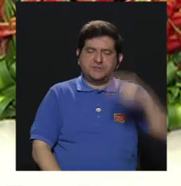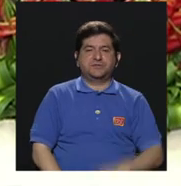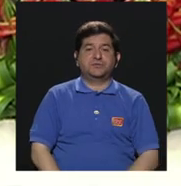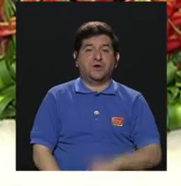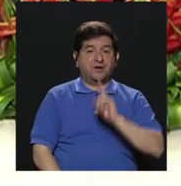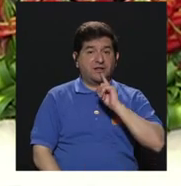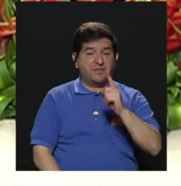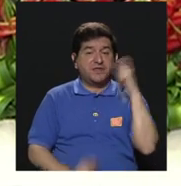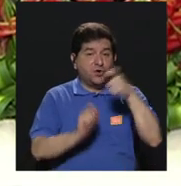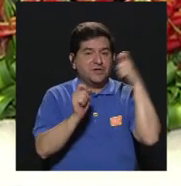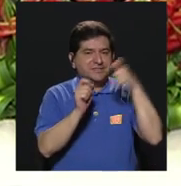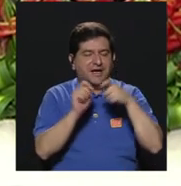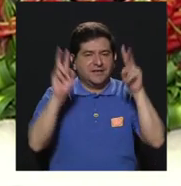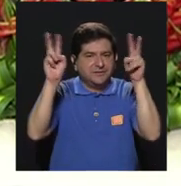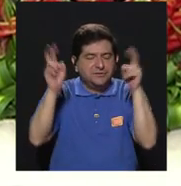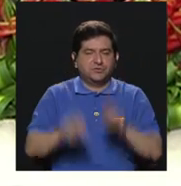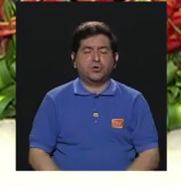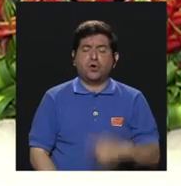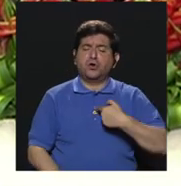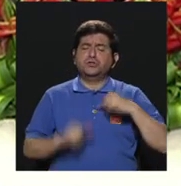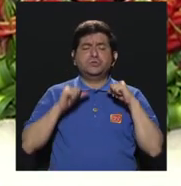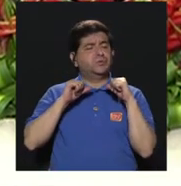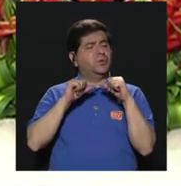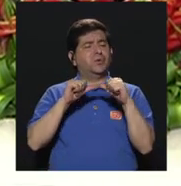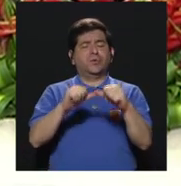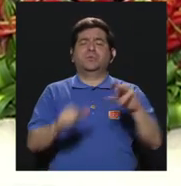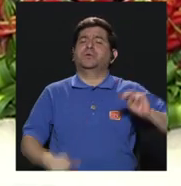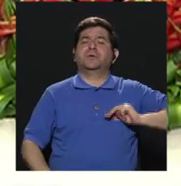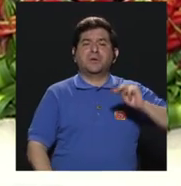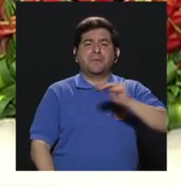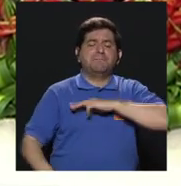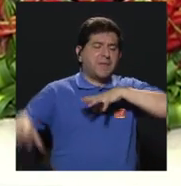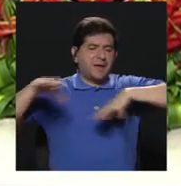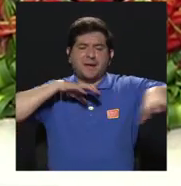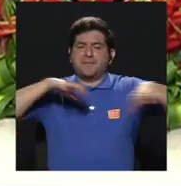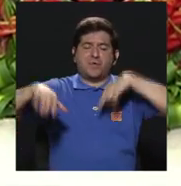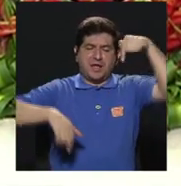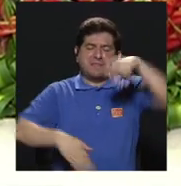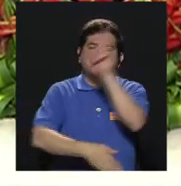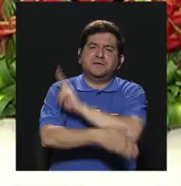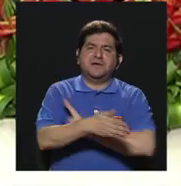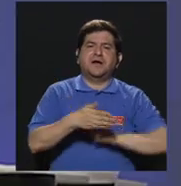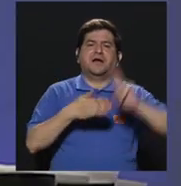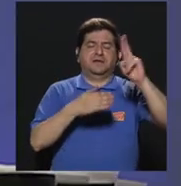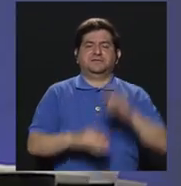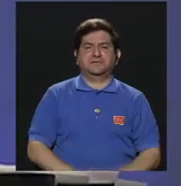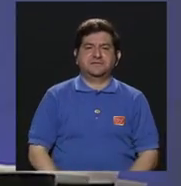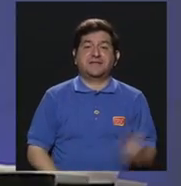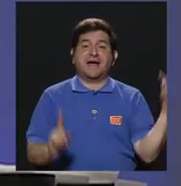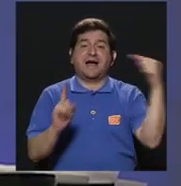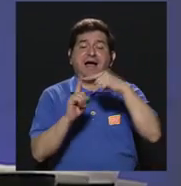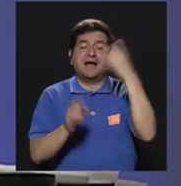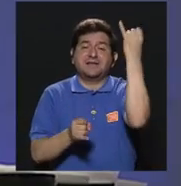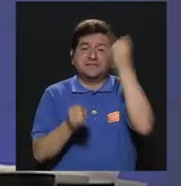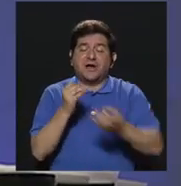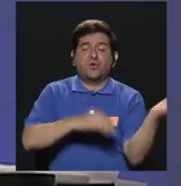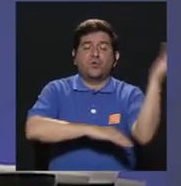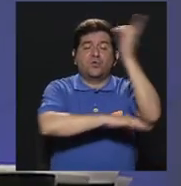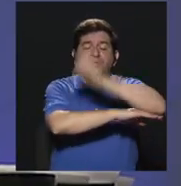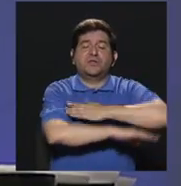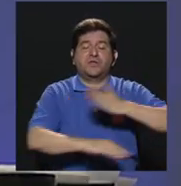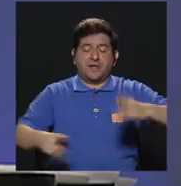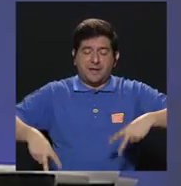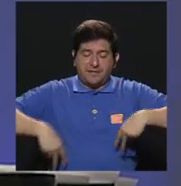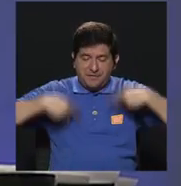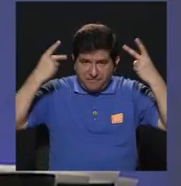dijo usted textualmente, seguiré siendo miembro activo de esta universidad hasta el último día de